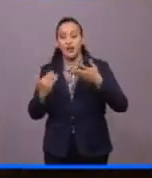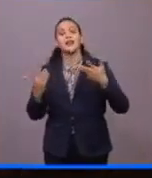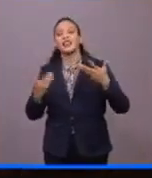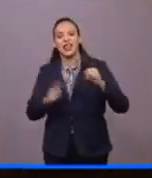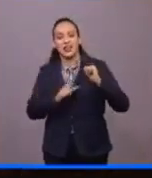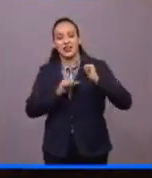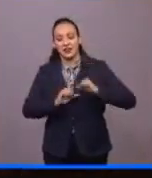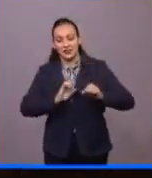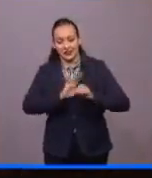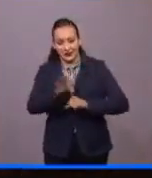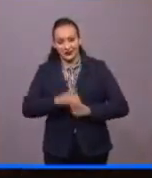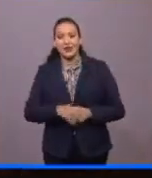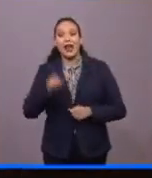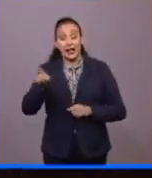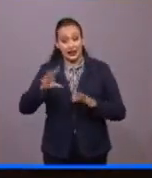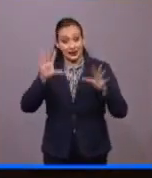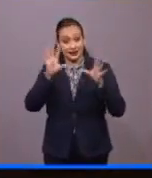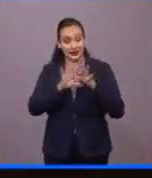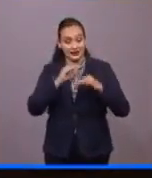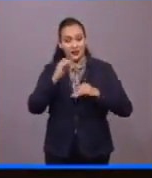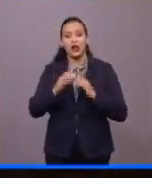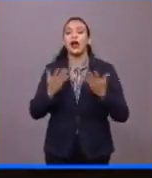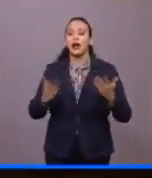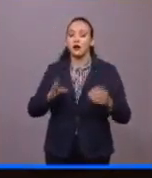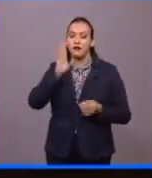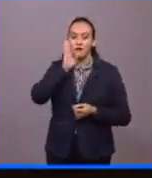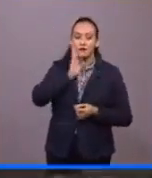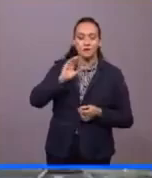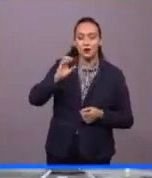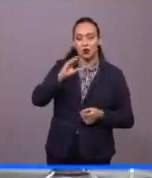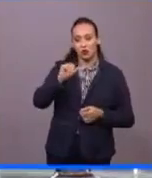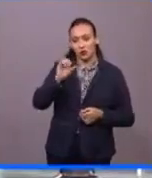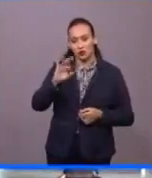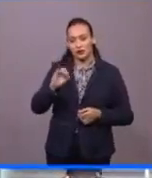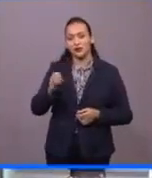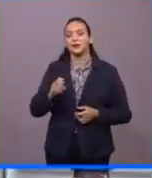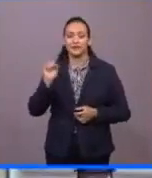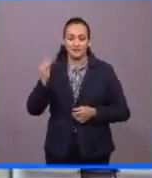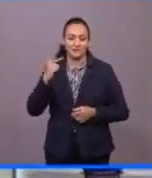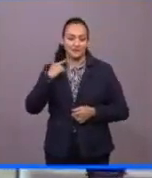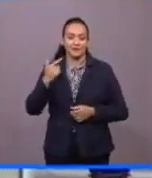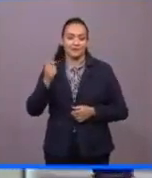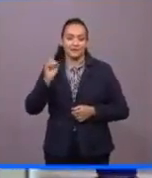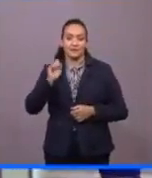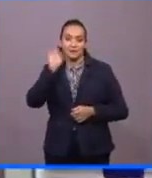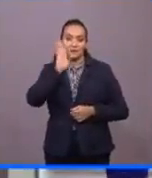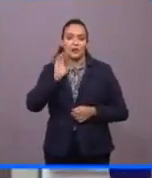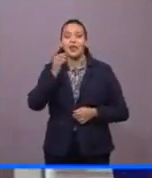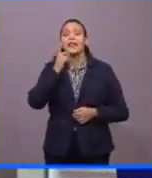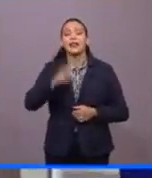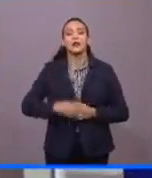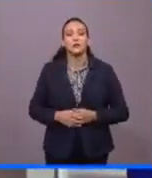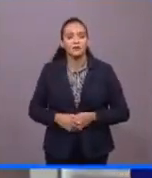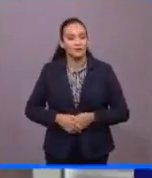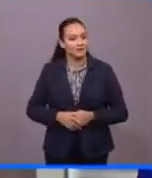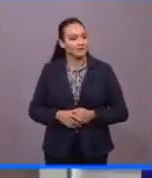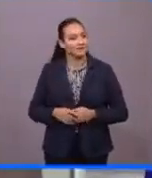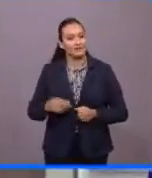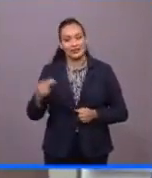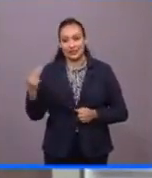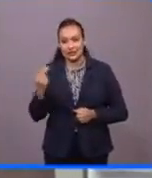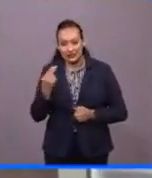visión comparada. En este encuentro, el ministro en retiro, José Ramón Cosío, advirtió sobre el riesgo de regresar a condiciones